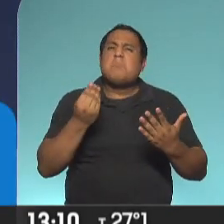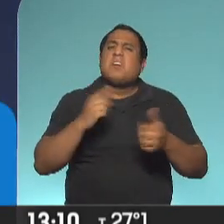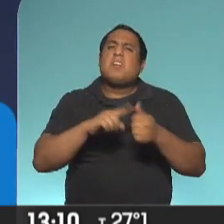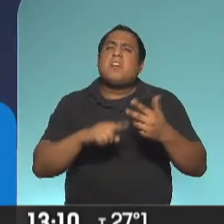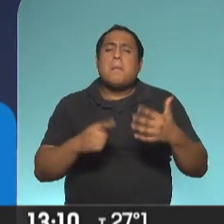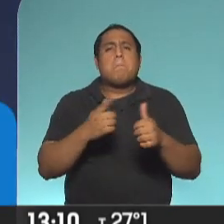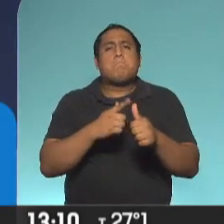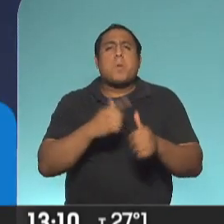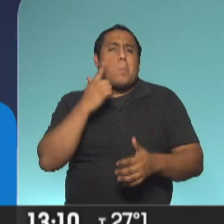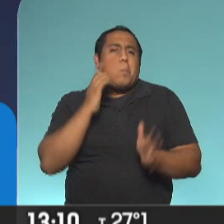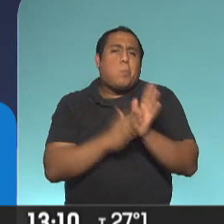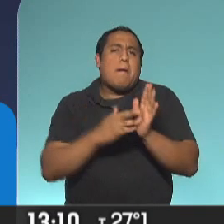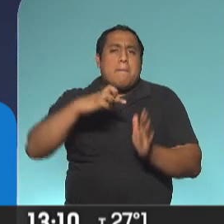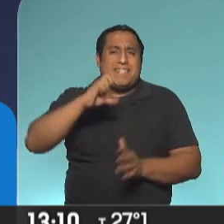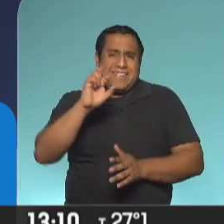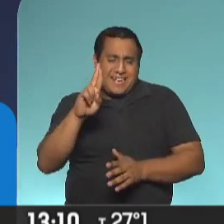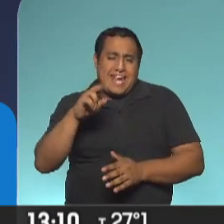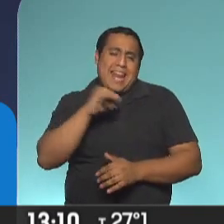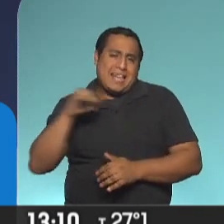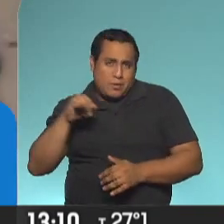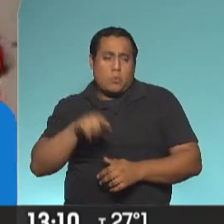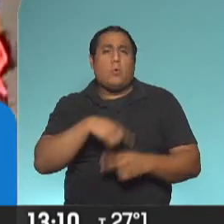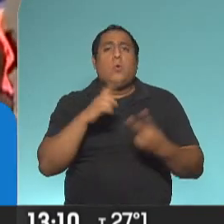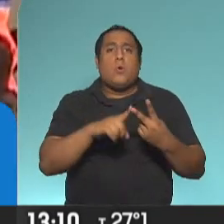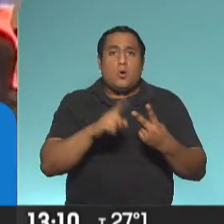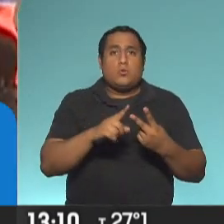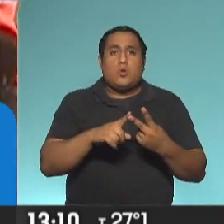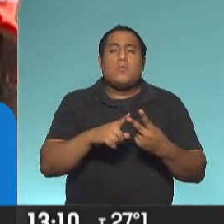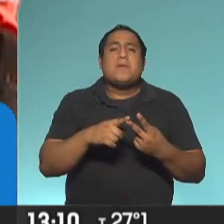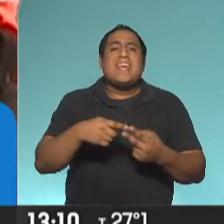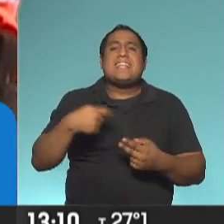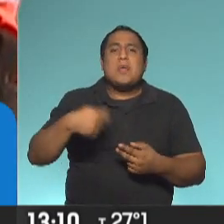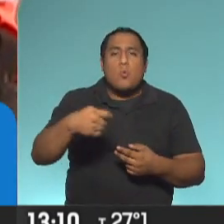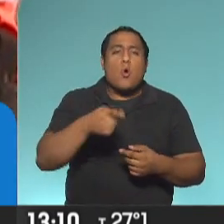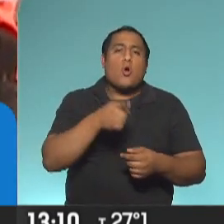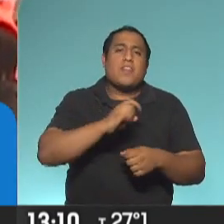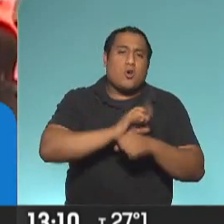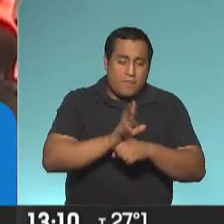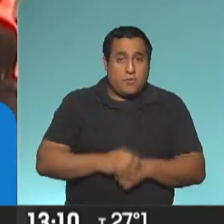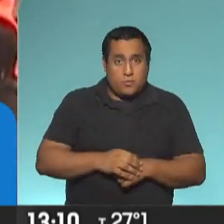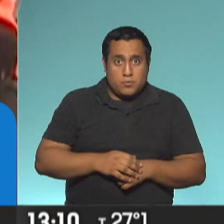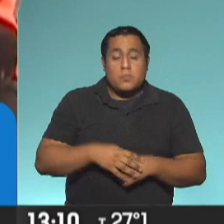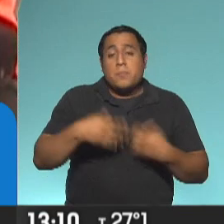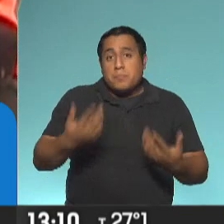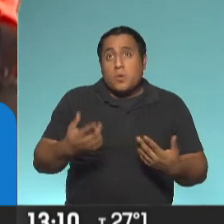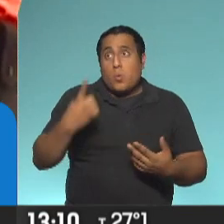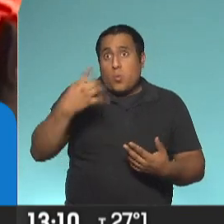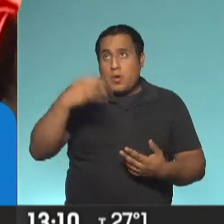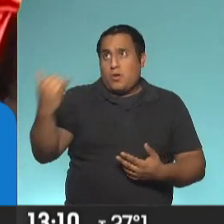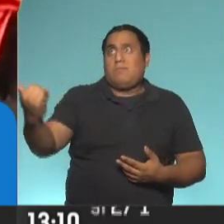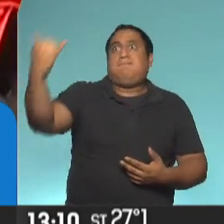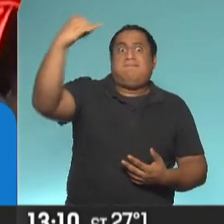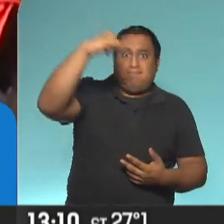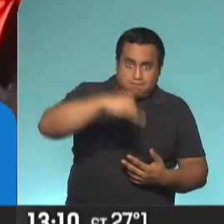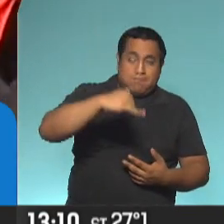test de PCR con resultado negativo y un seguro de COVID. En este sentido, y ante el arribo del único vuelo que llega